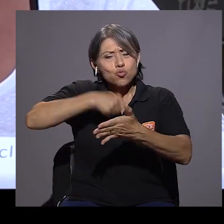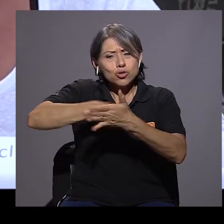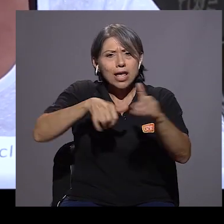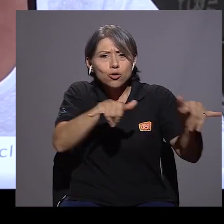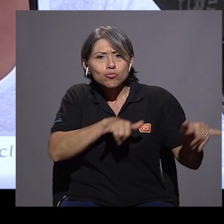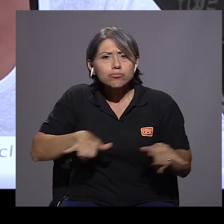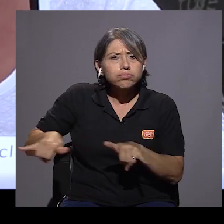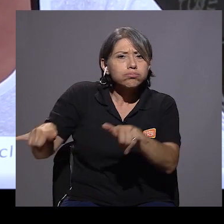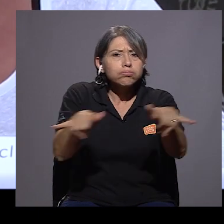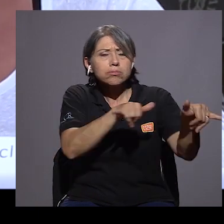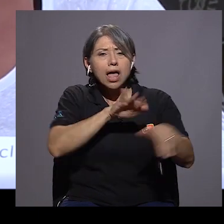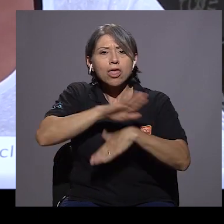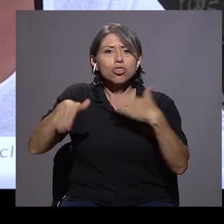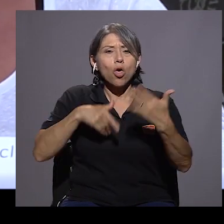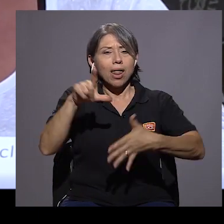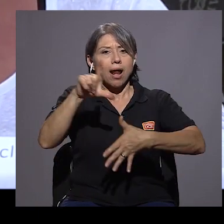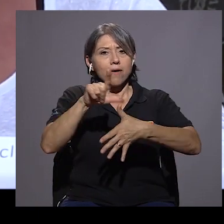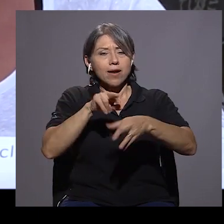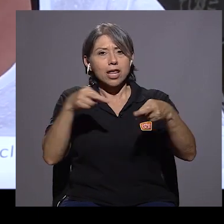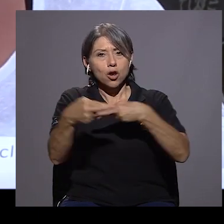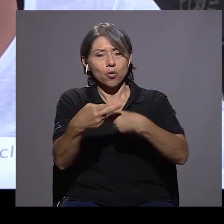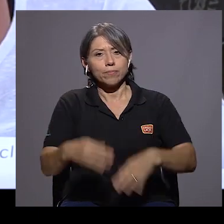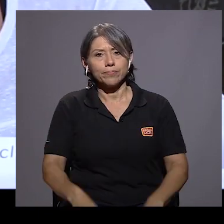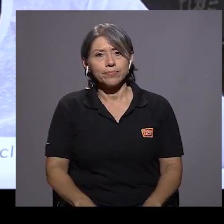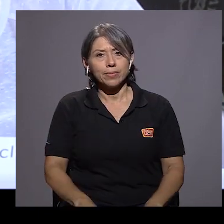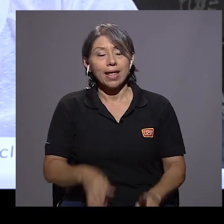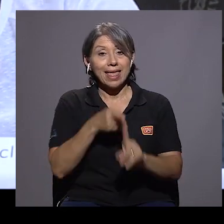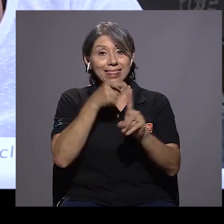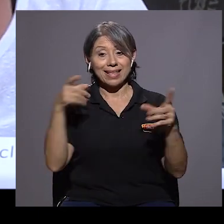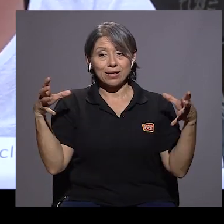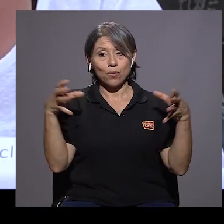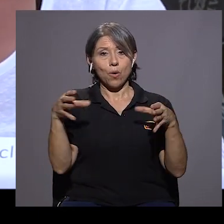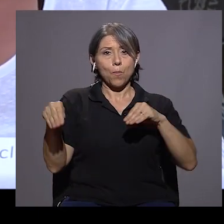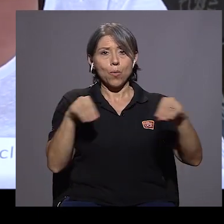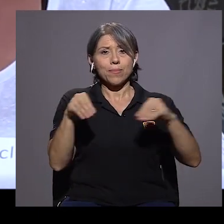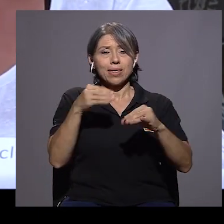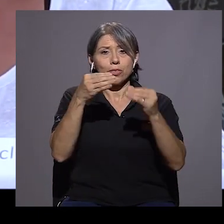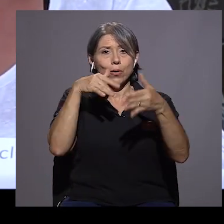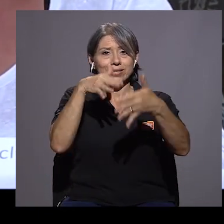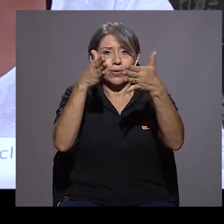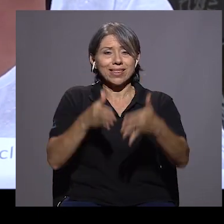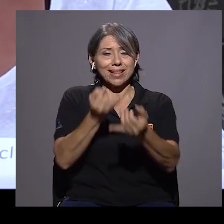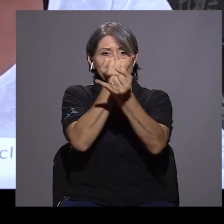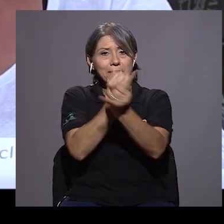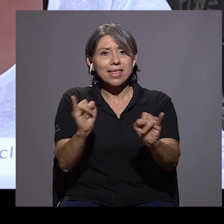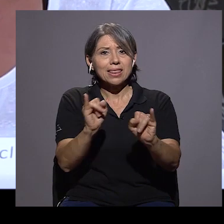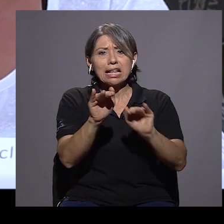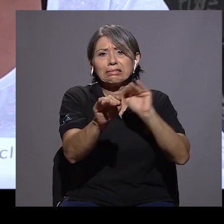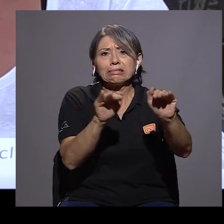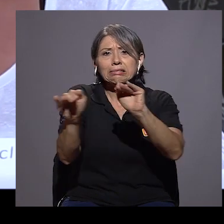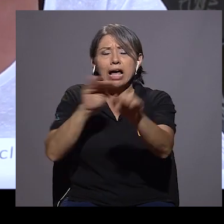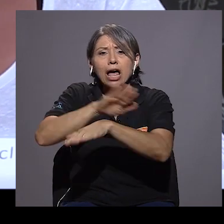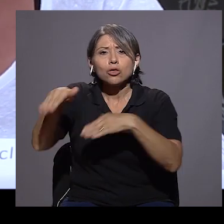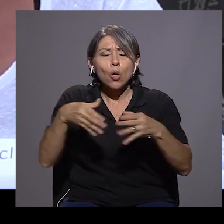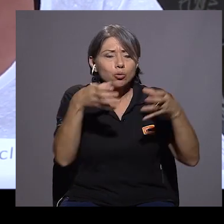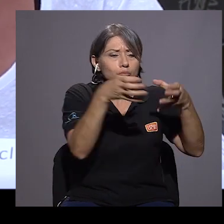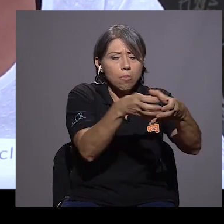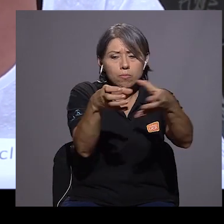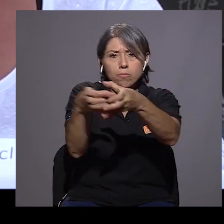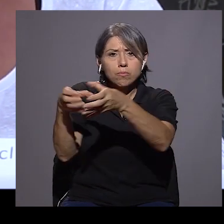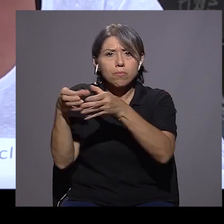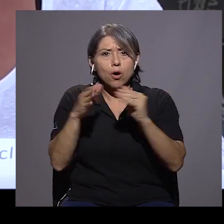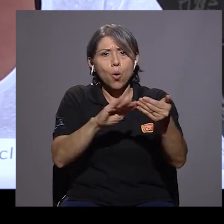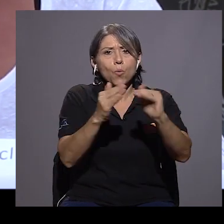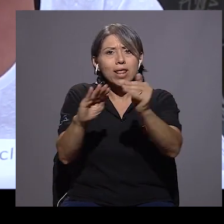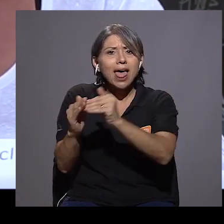estamos luchando por exactamente lo mismo en toda la región. Desde el movimiento estudiantil independiente hacemos un llamado a todos los sectores